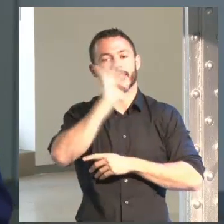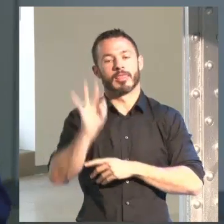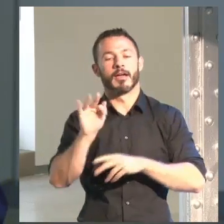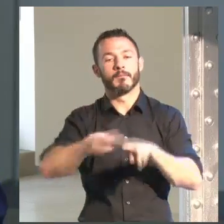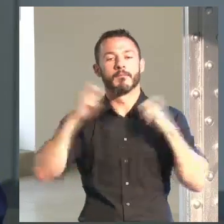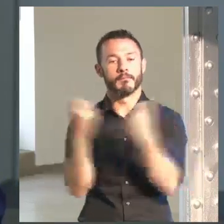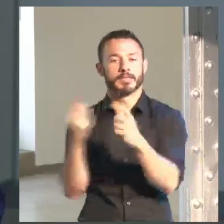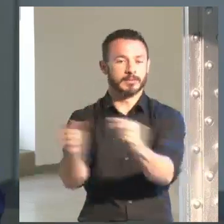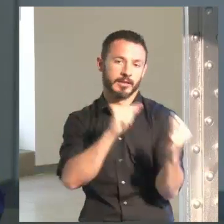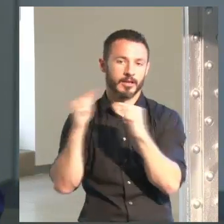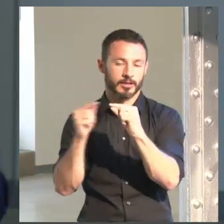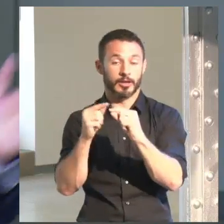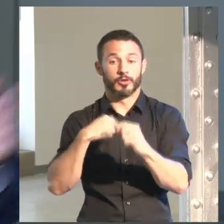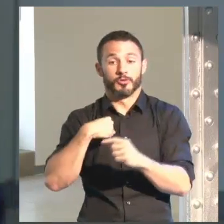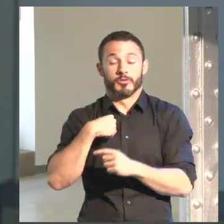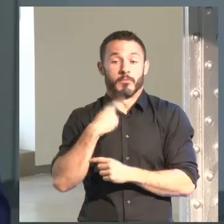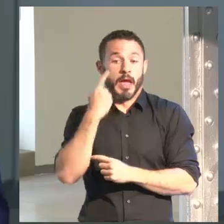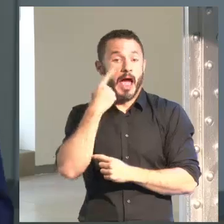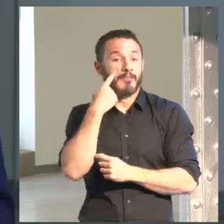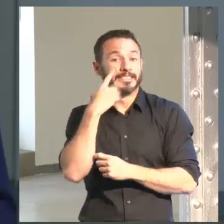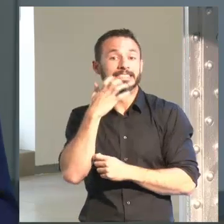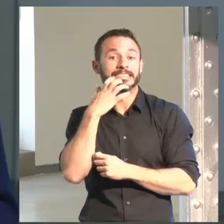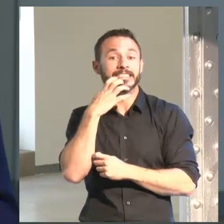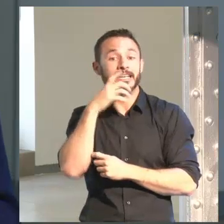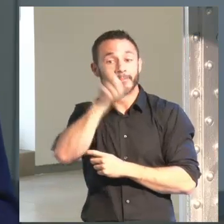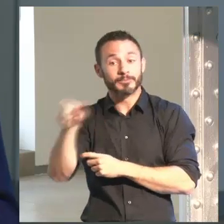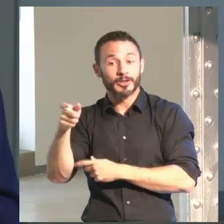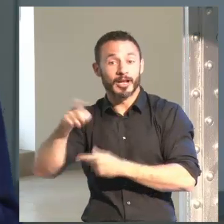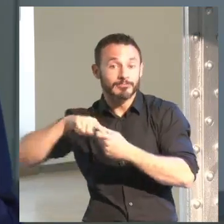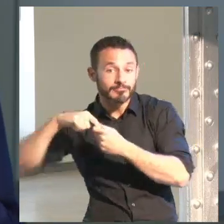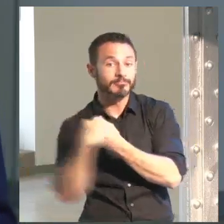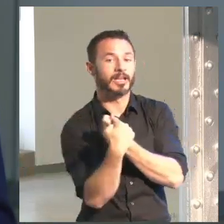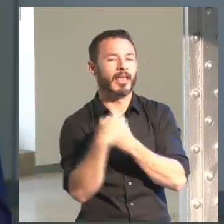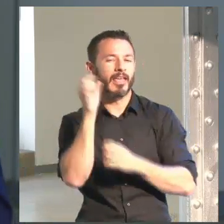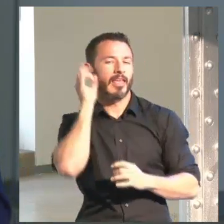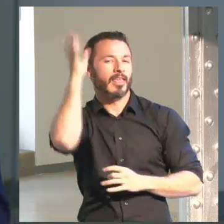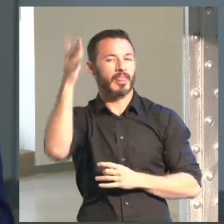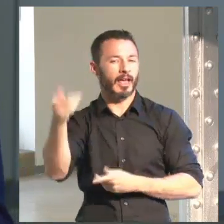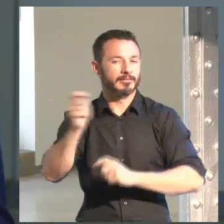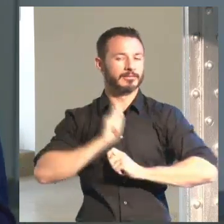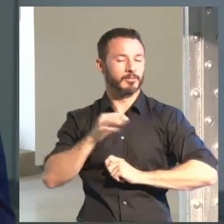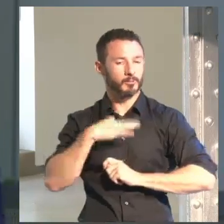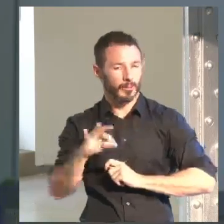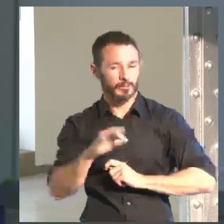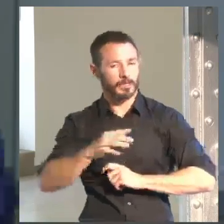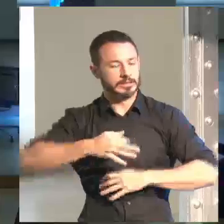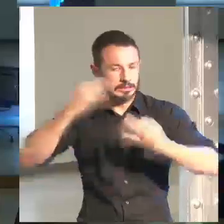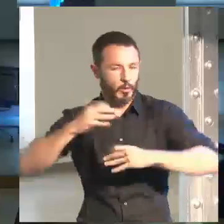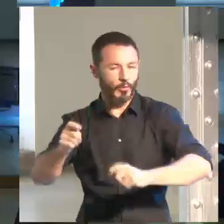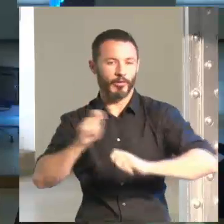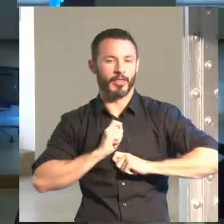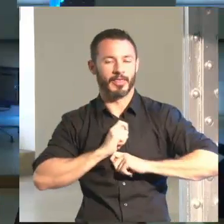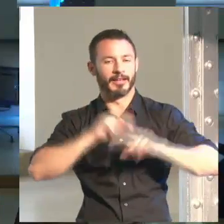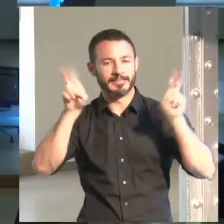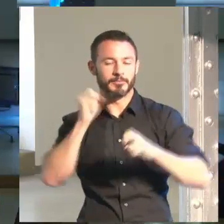espero que los partícipes de la misma pues nos puedan aportar ideas que seguro lo harán sobre todos estos retos. Muchas